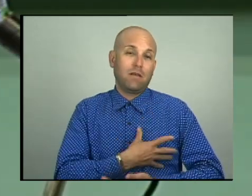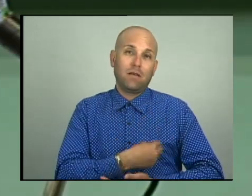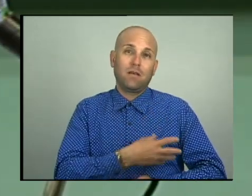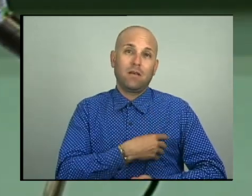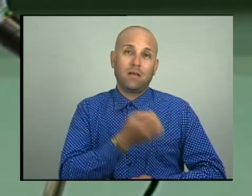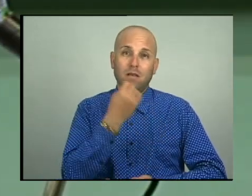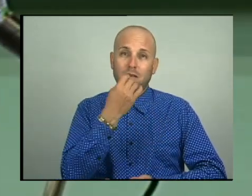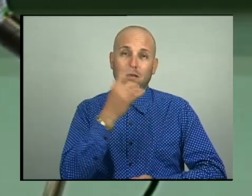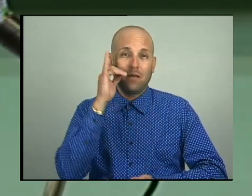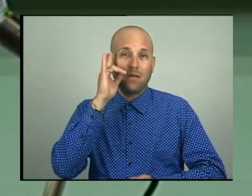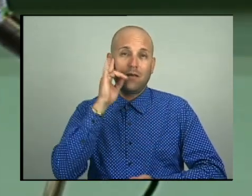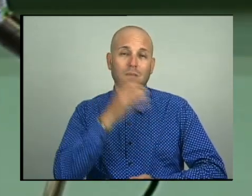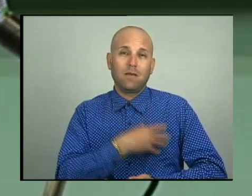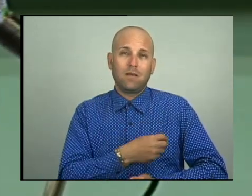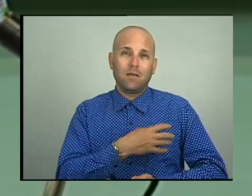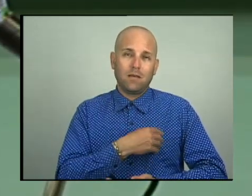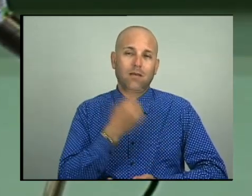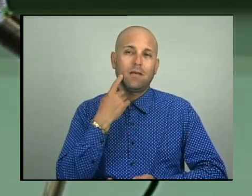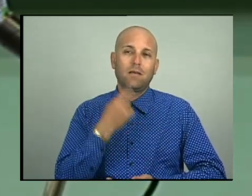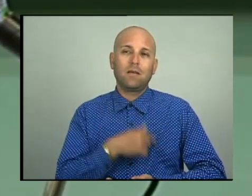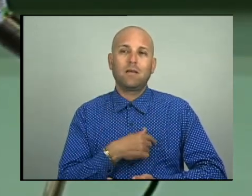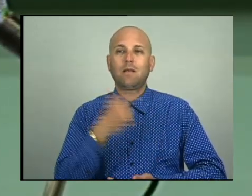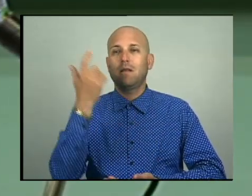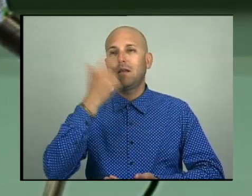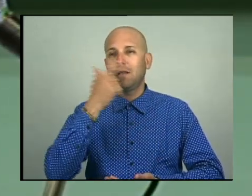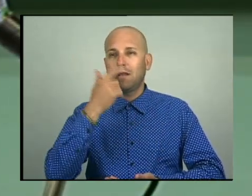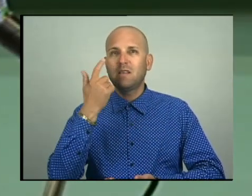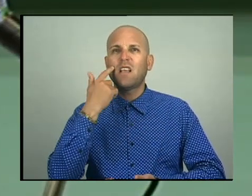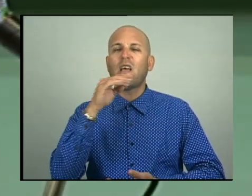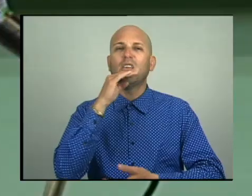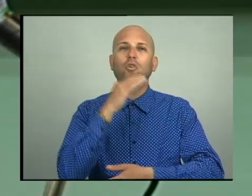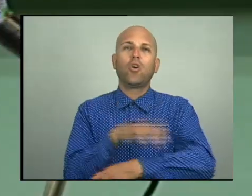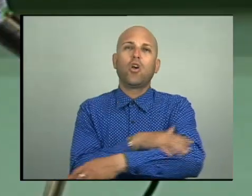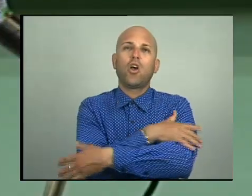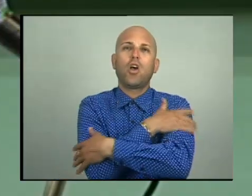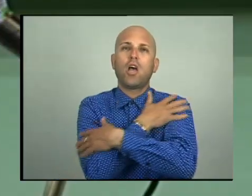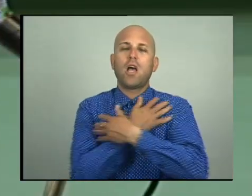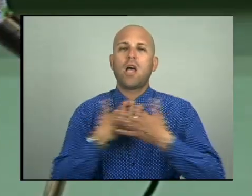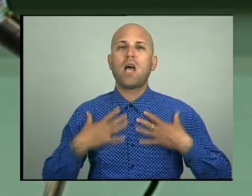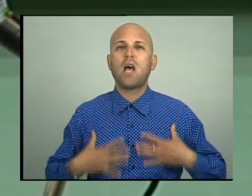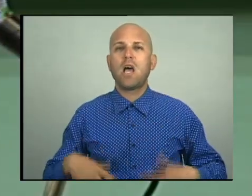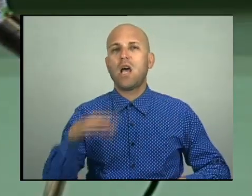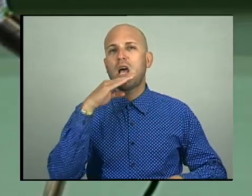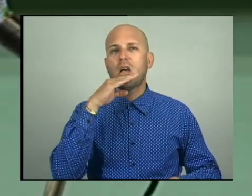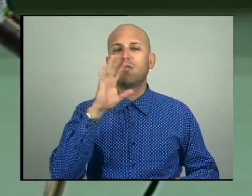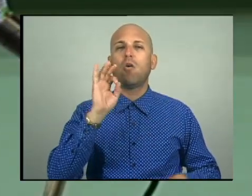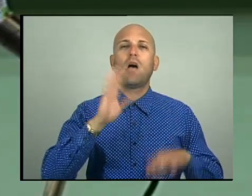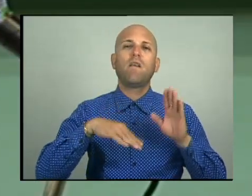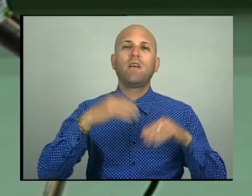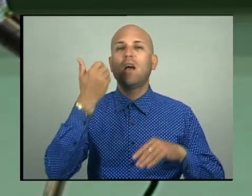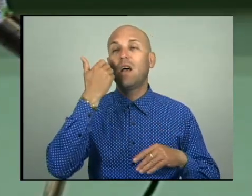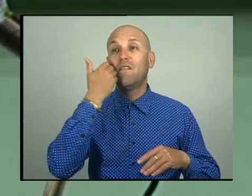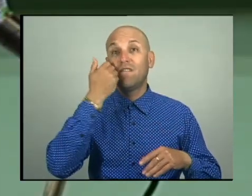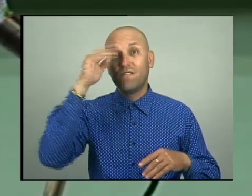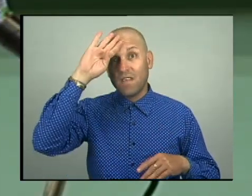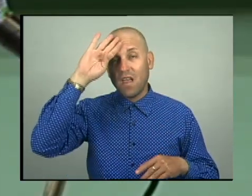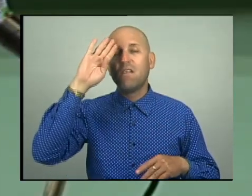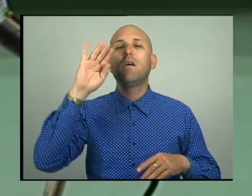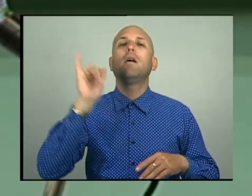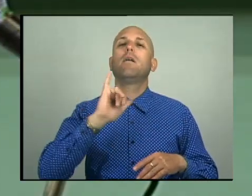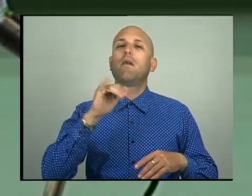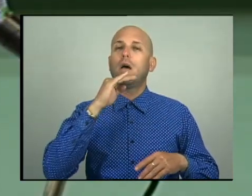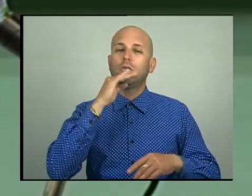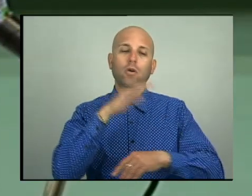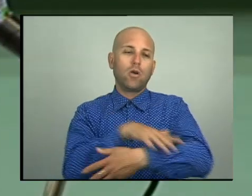Aparece la alimentación al despertarse, al llanto. En estado, por ejemplo, febril y eso se puede incrementar